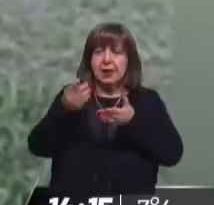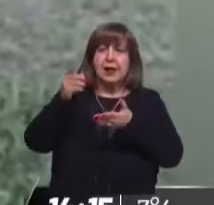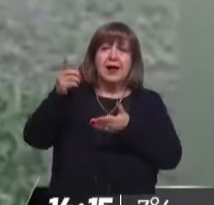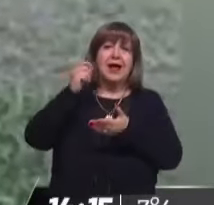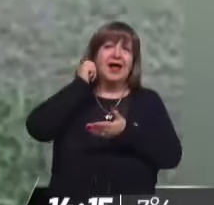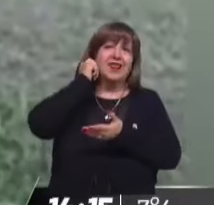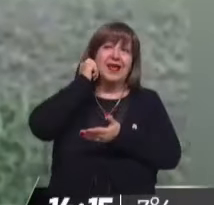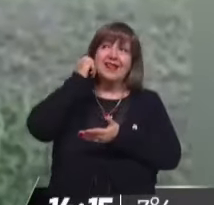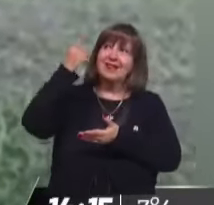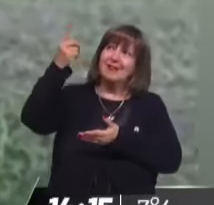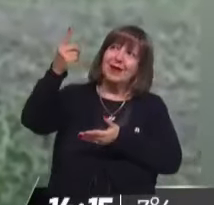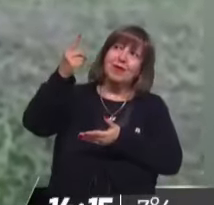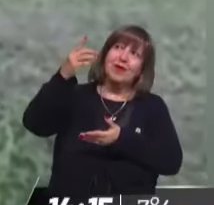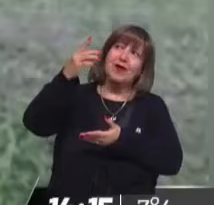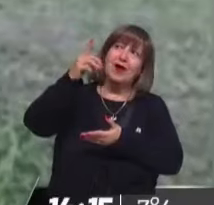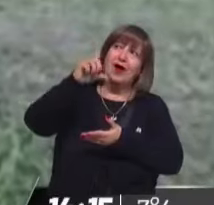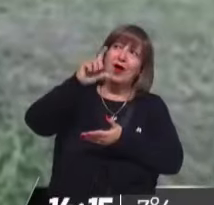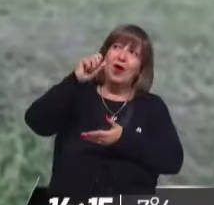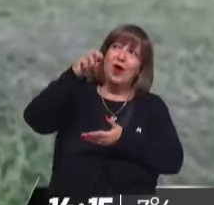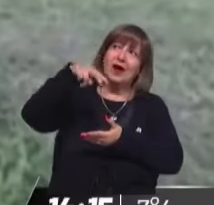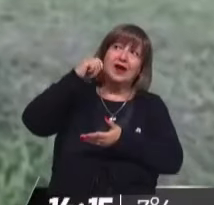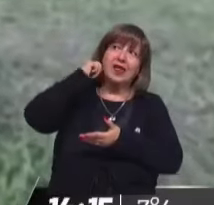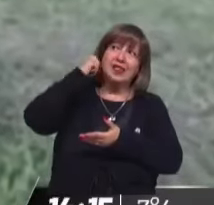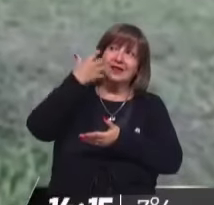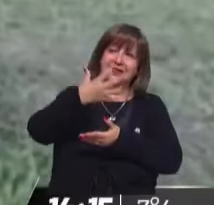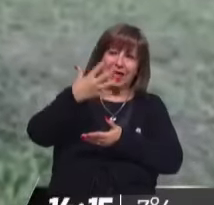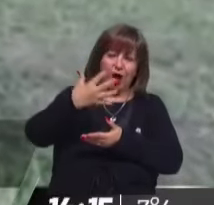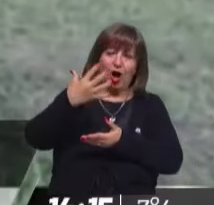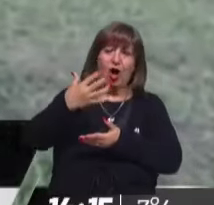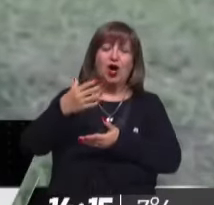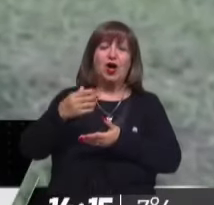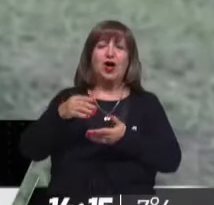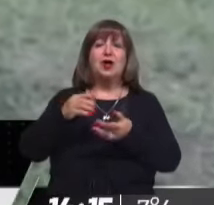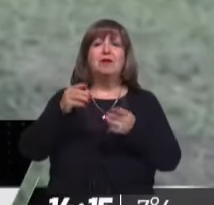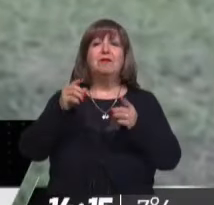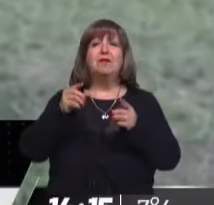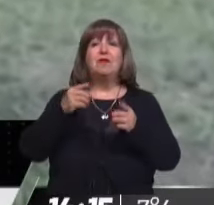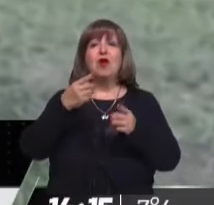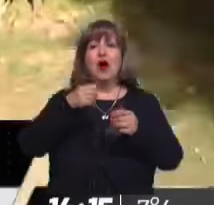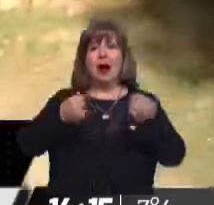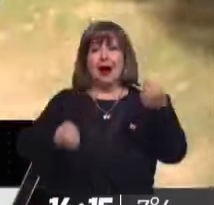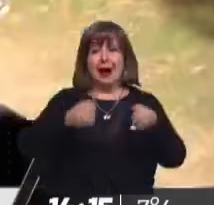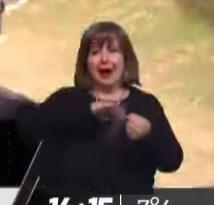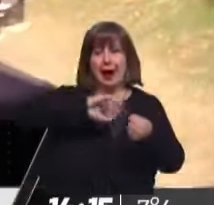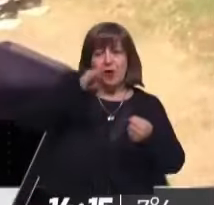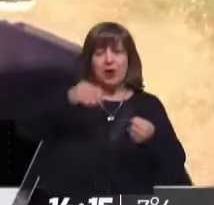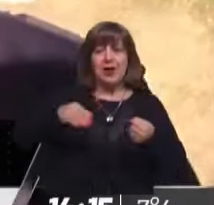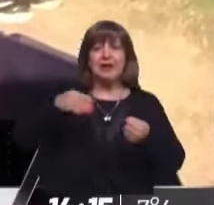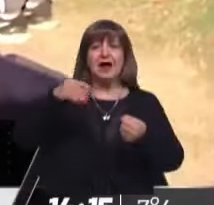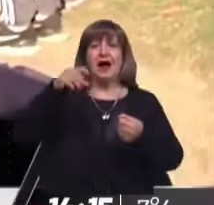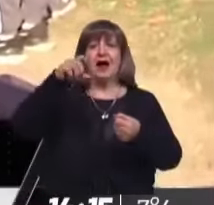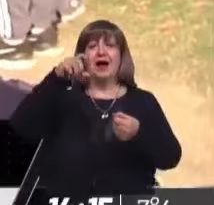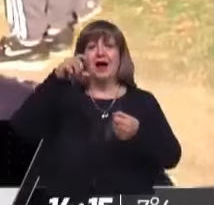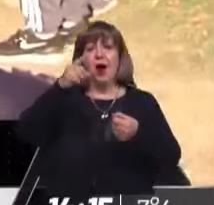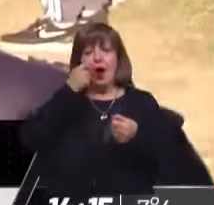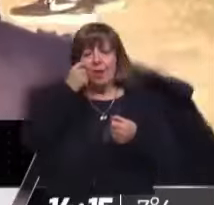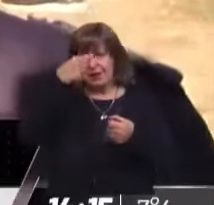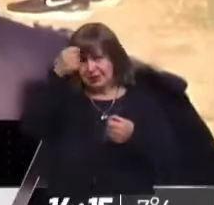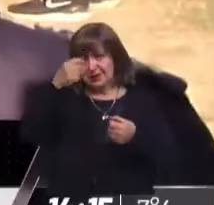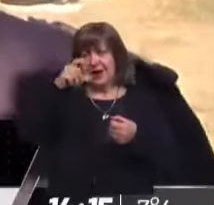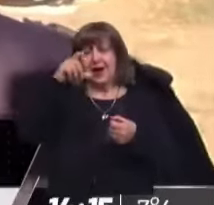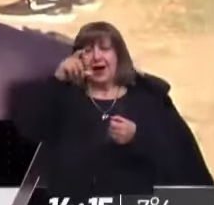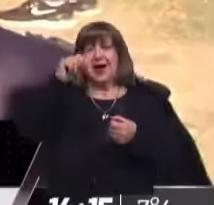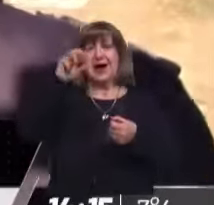de 5 años. La pericia en la Ford Ranger de Carlos Pérez. ¿Quién es Carlos Pérez? Ustedes recordarán,